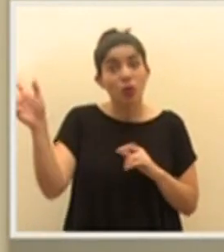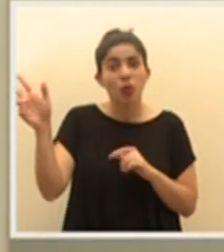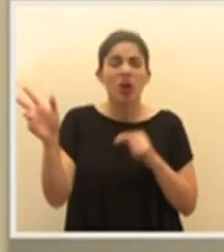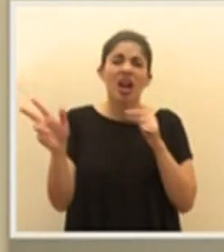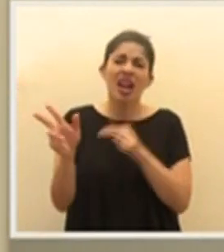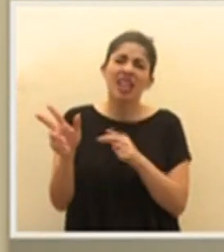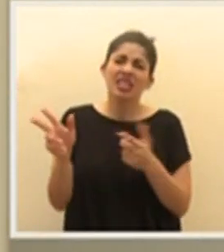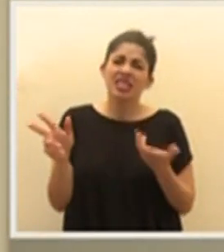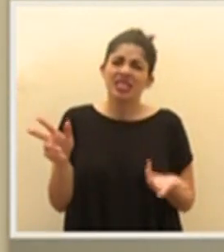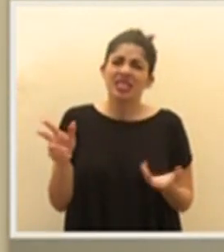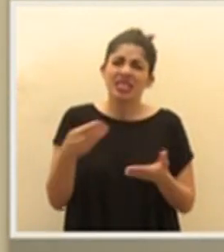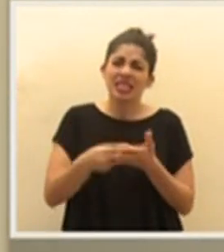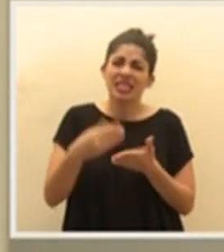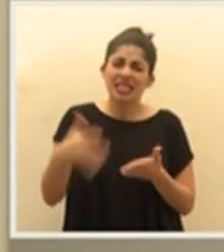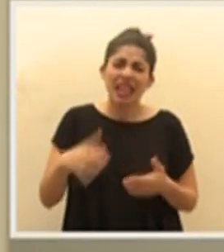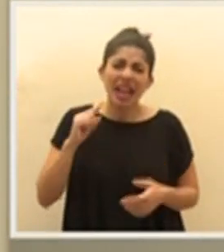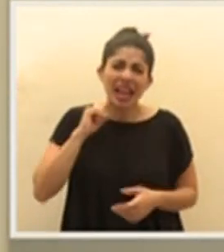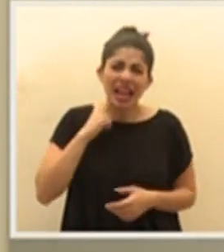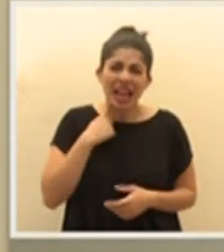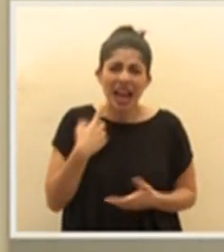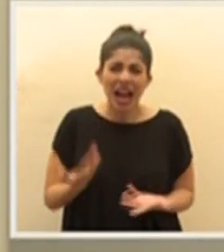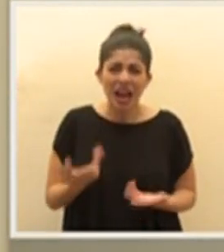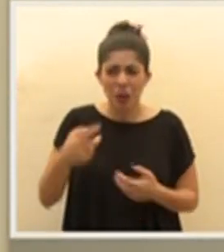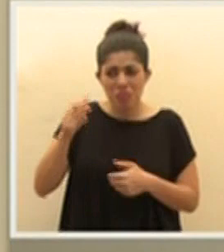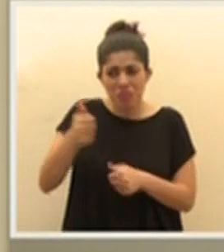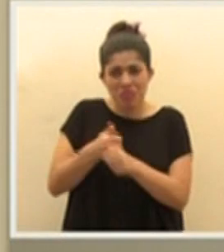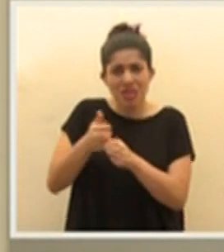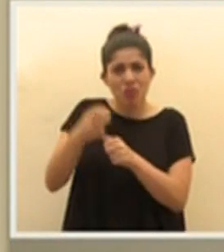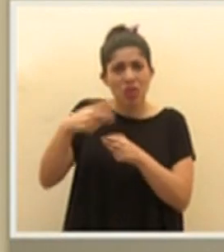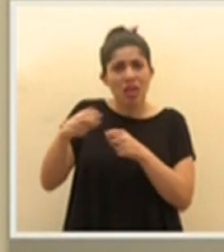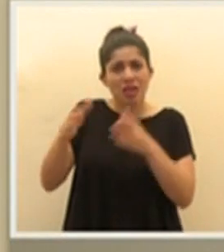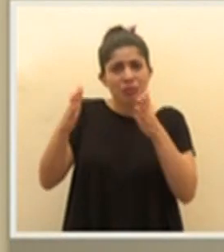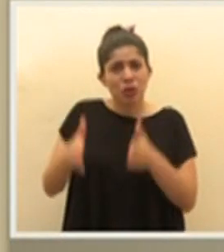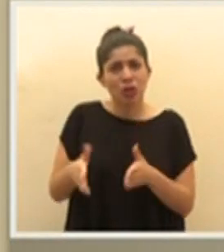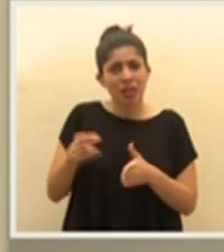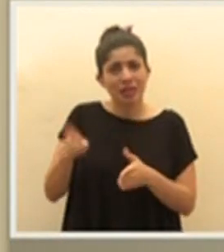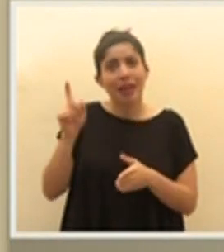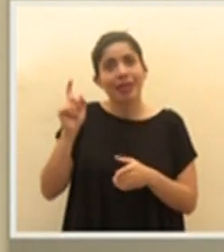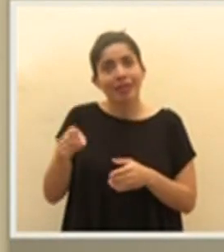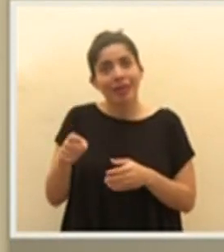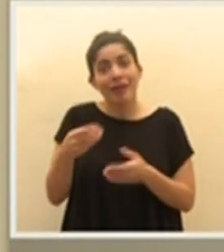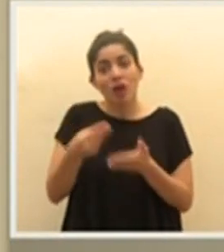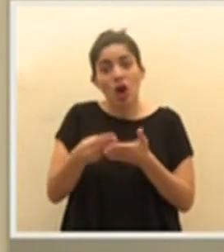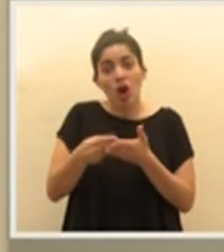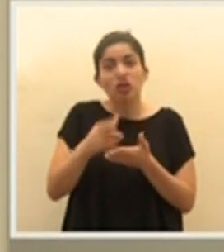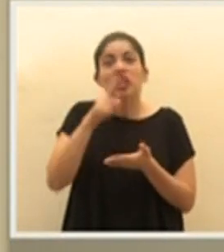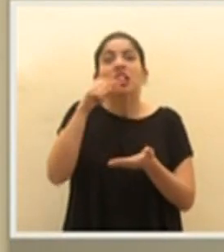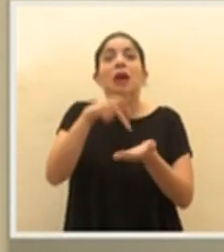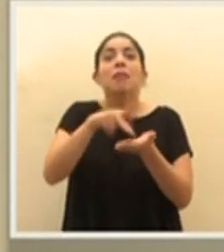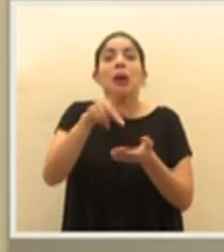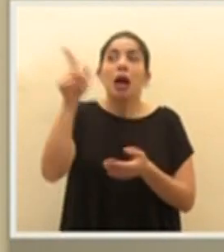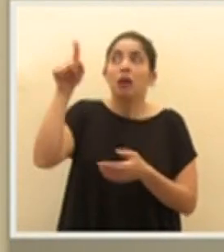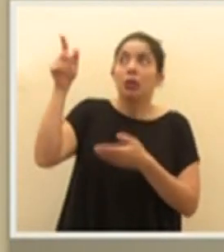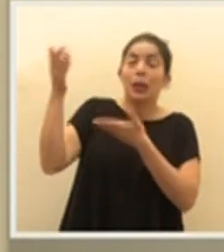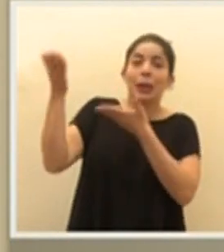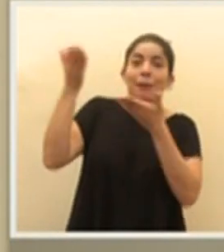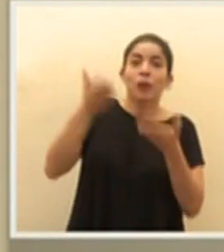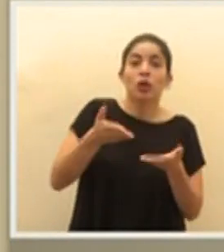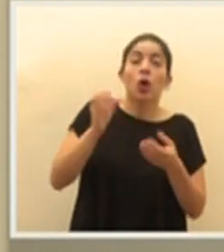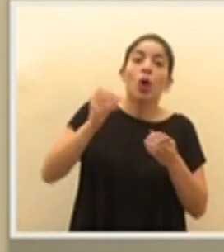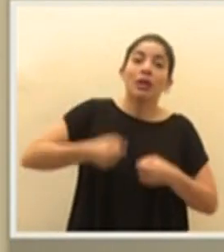resulta sumamente costoso para el transportista, quien tiene que trasladarle ese costo a los importadores o a